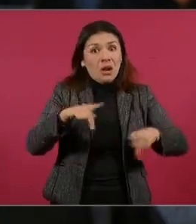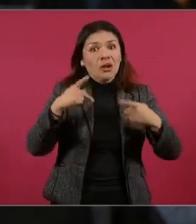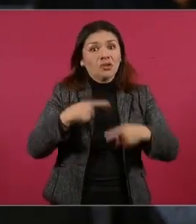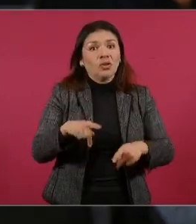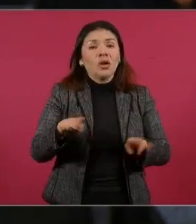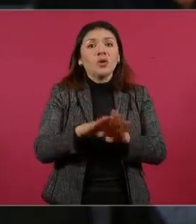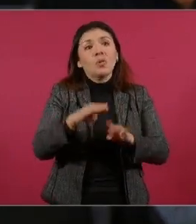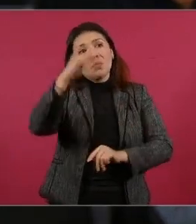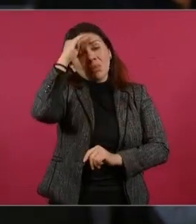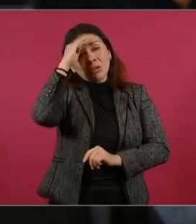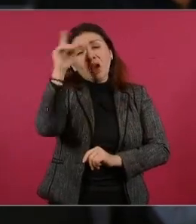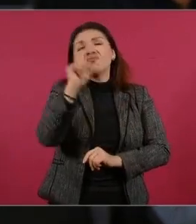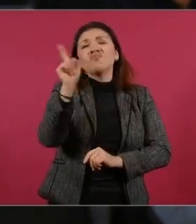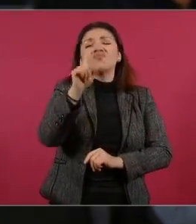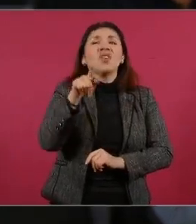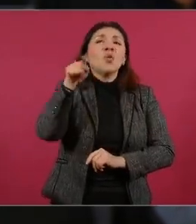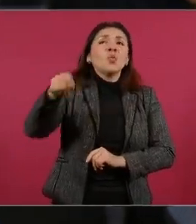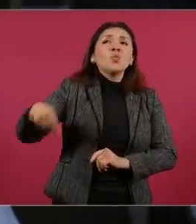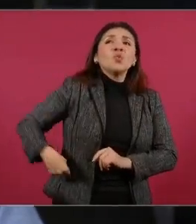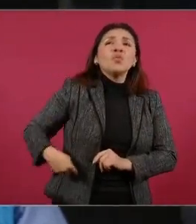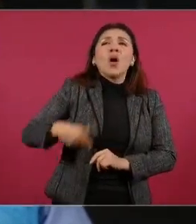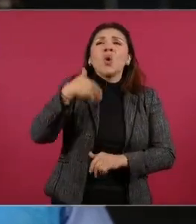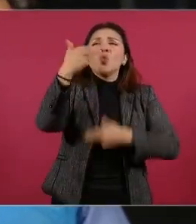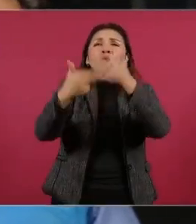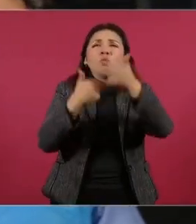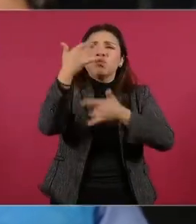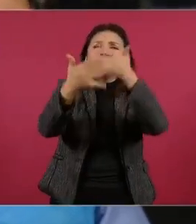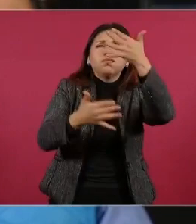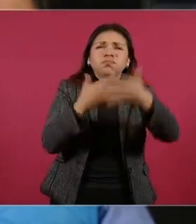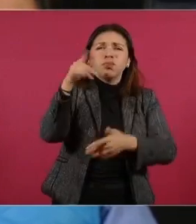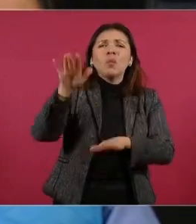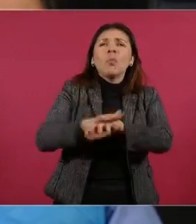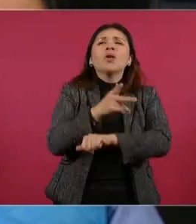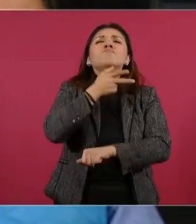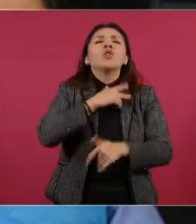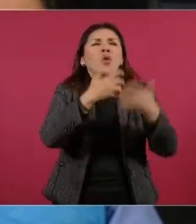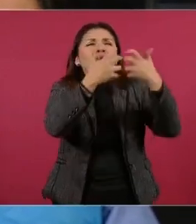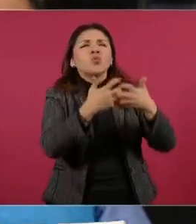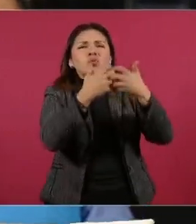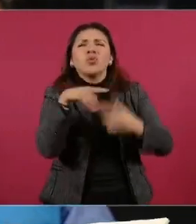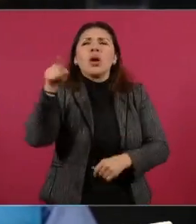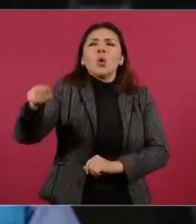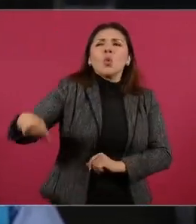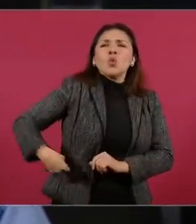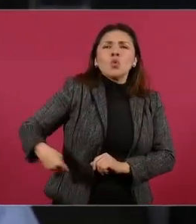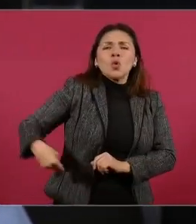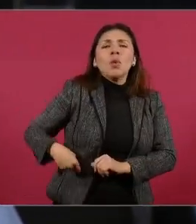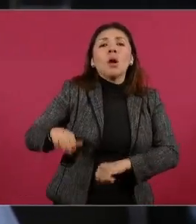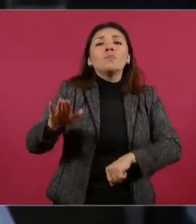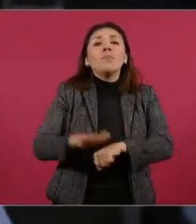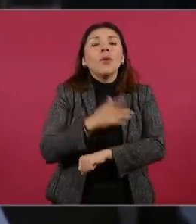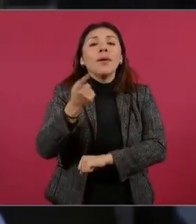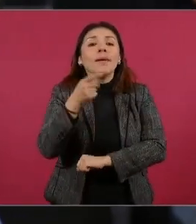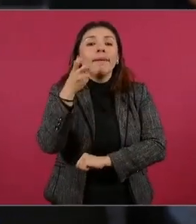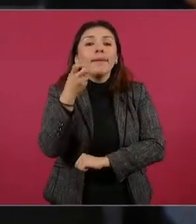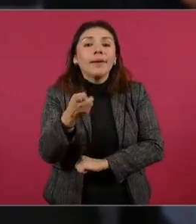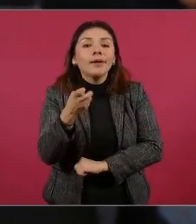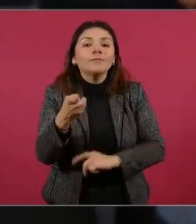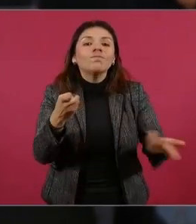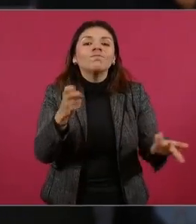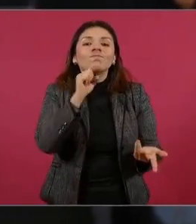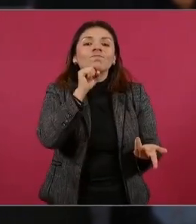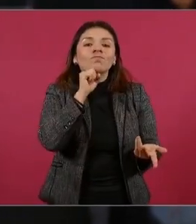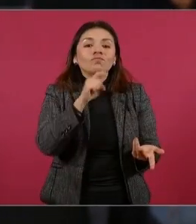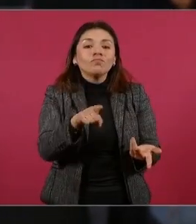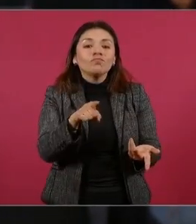culpa pues al tema de las refinerías que la contaminación que existe en este estado pues se debe precisamente a este tipo de